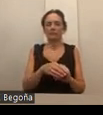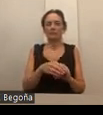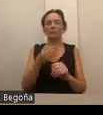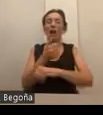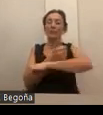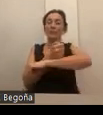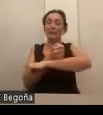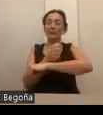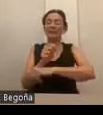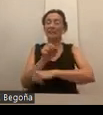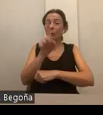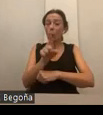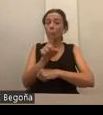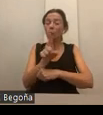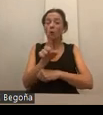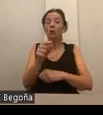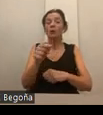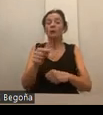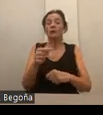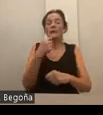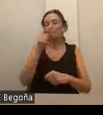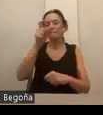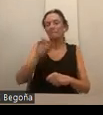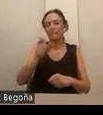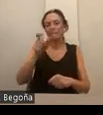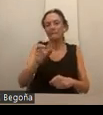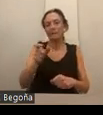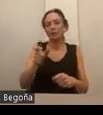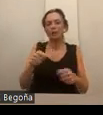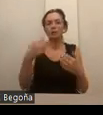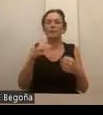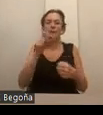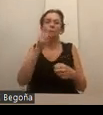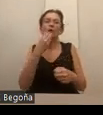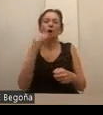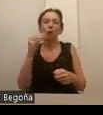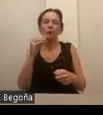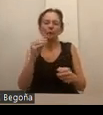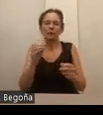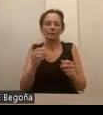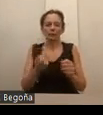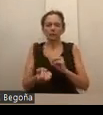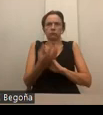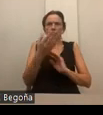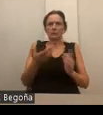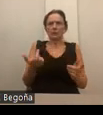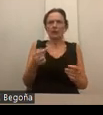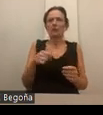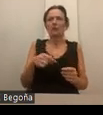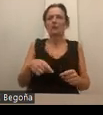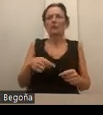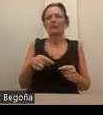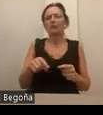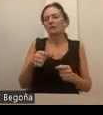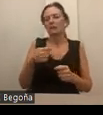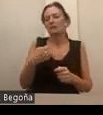1, sería eso, sería un debut en persona, generalmente son personas jóvenes que rápidamente la desarrollan y que empiezan ya con